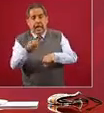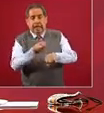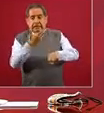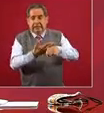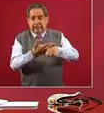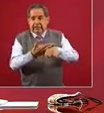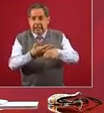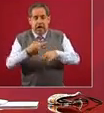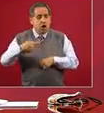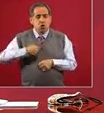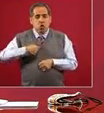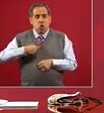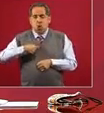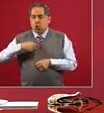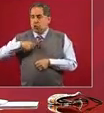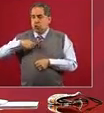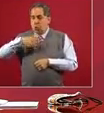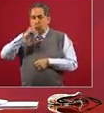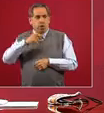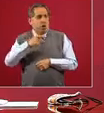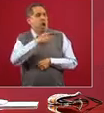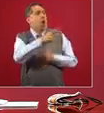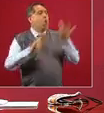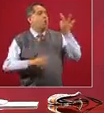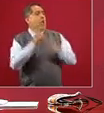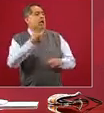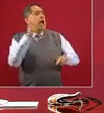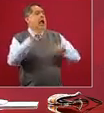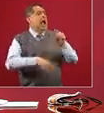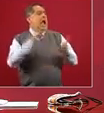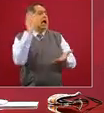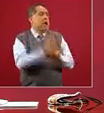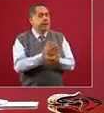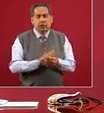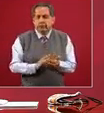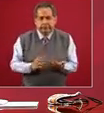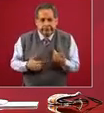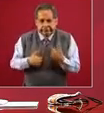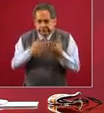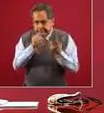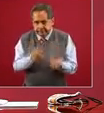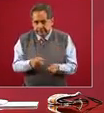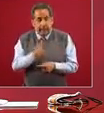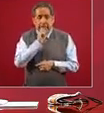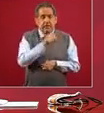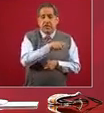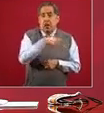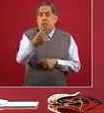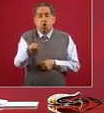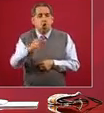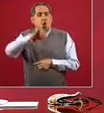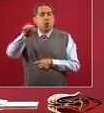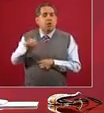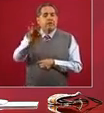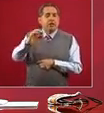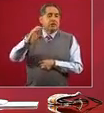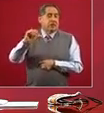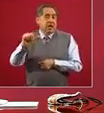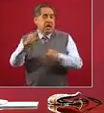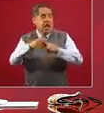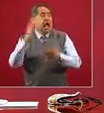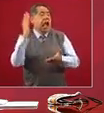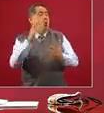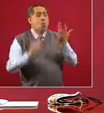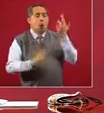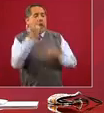puede dar por terminada una huelga de manera unilateral. Tampoco lo puede hacer la Junta Federal de Conciliación y